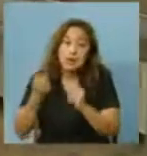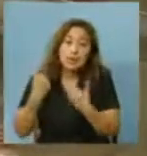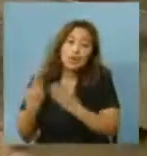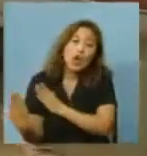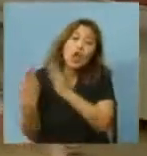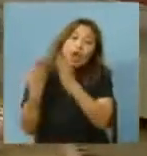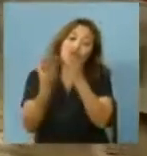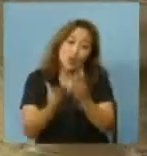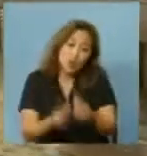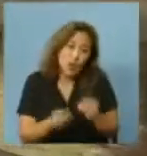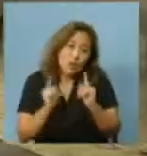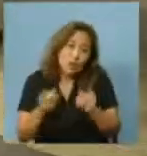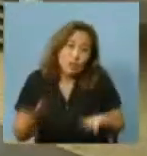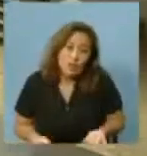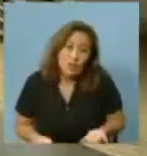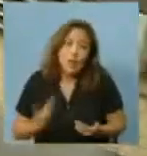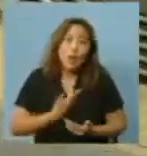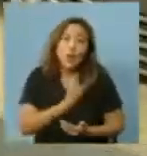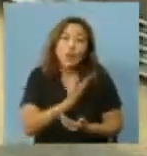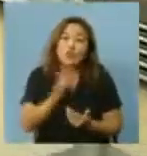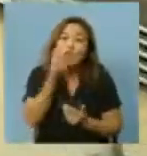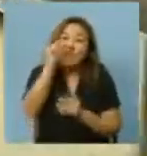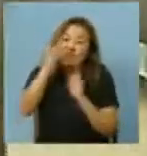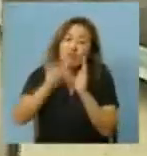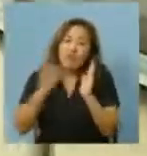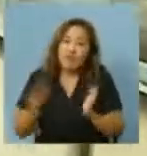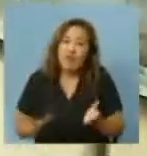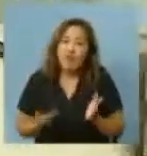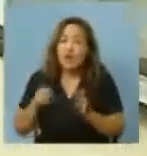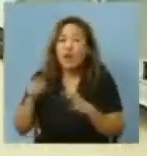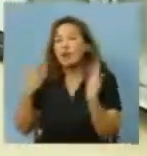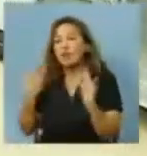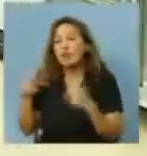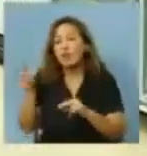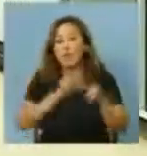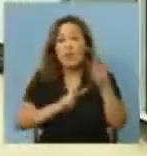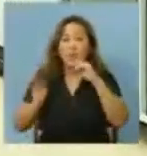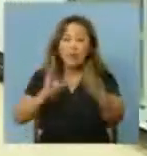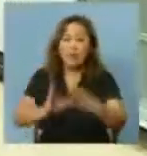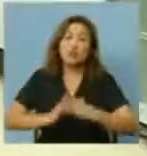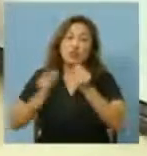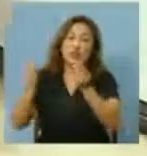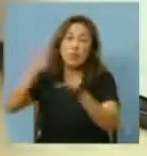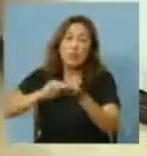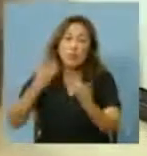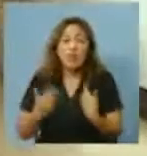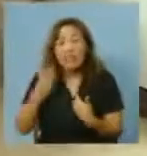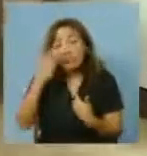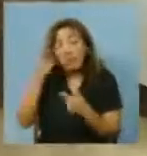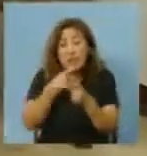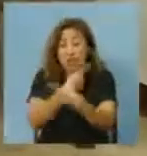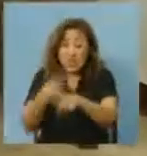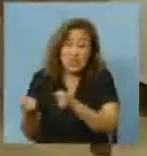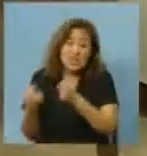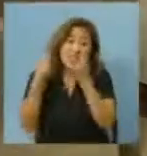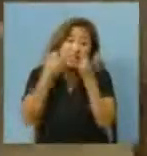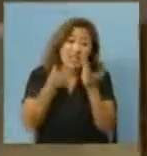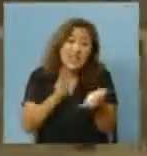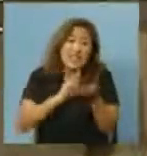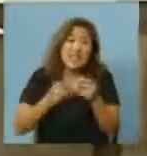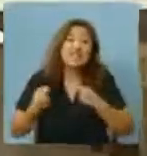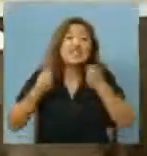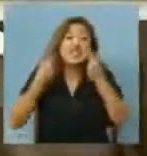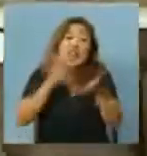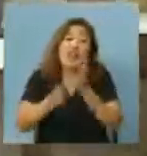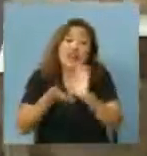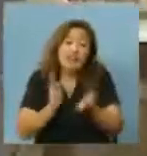muy gentiles y nos bajan el precio, y entonces ahí podemos ayudarnos con eso, ¿no? Y después con las donaciones, como te digo, de la gente aquí del